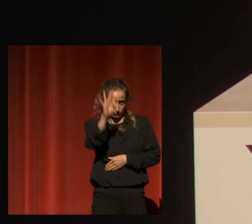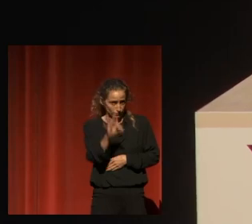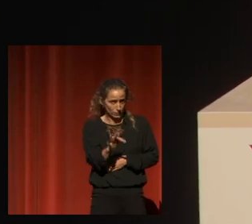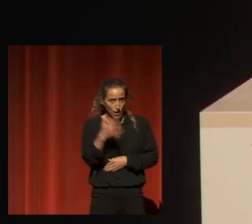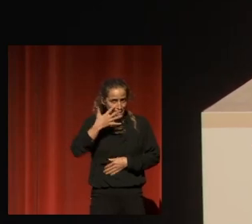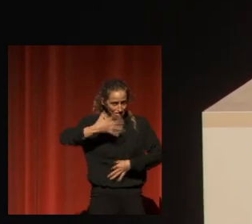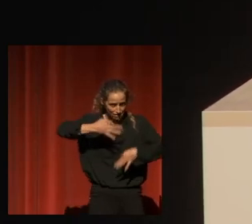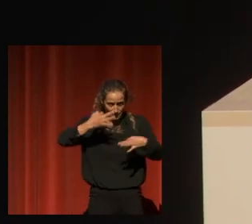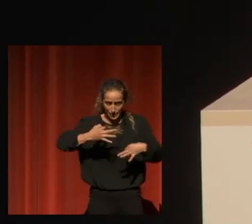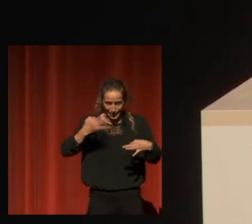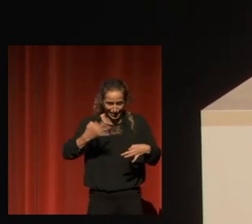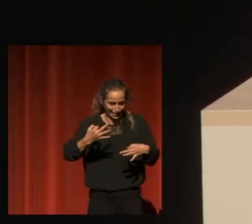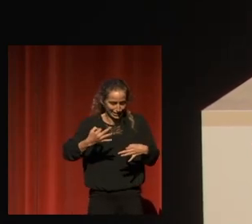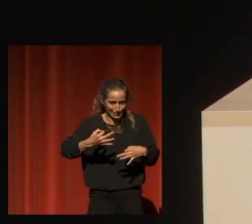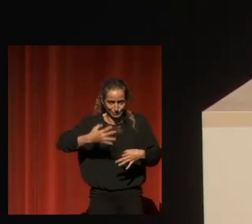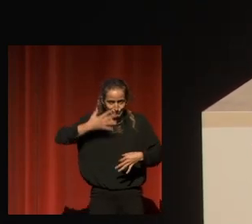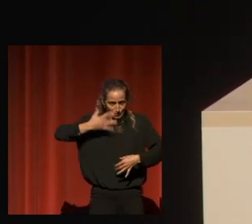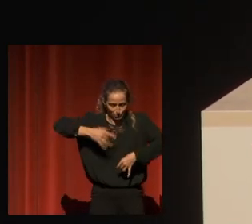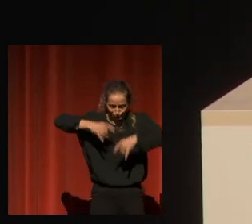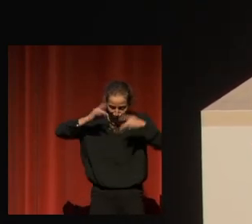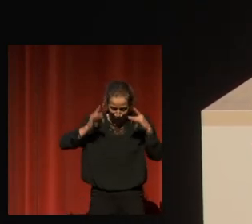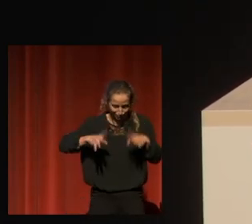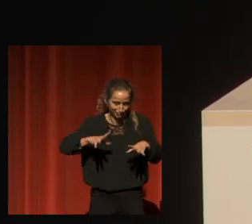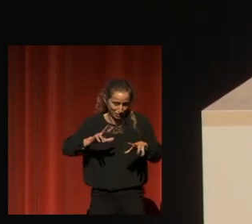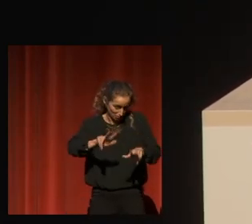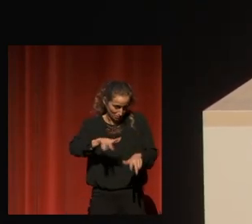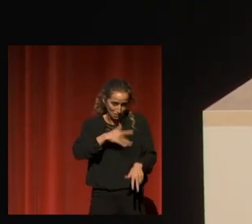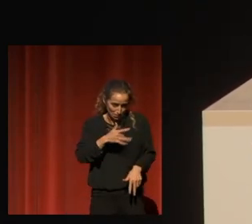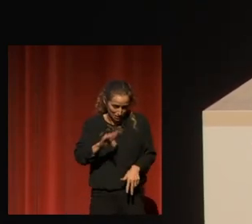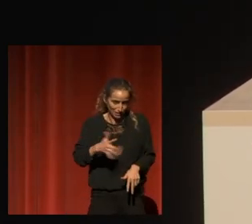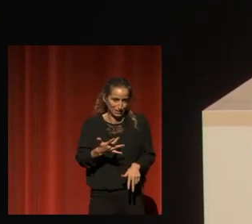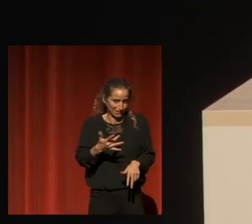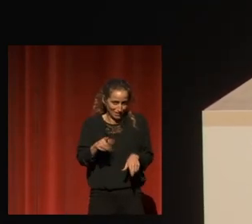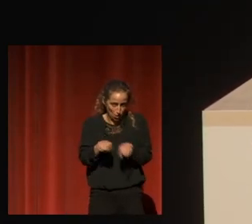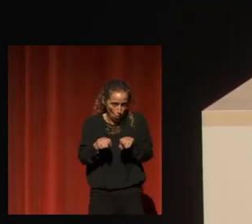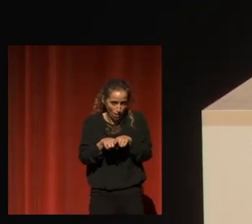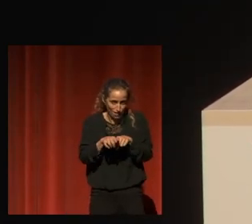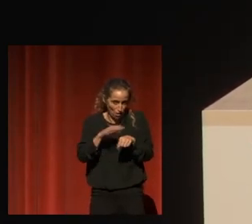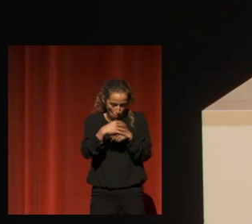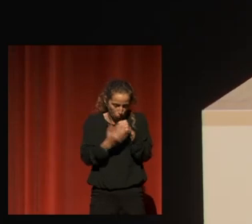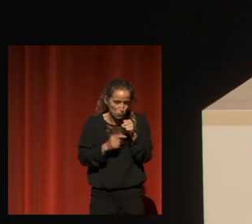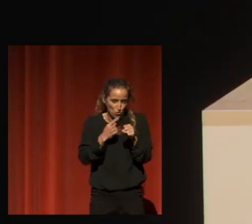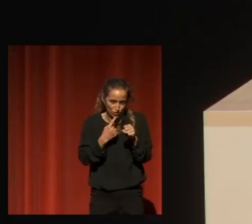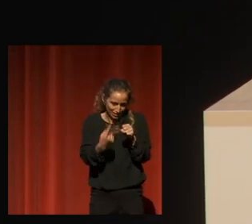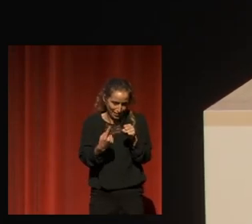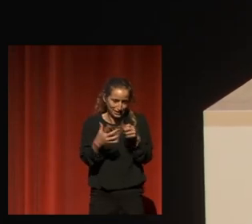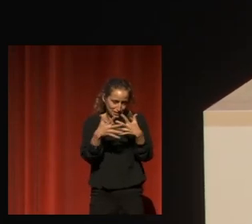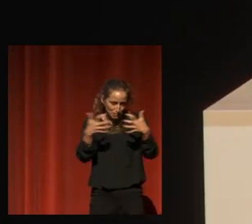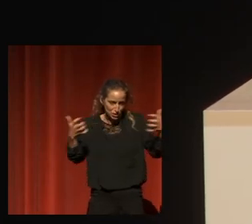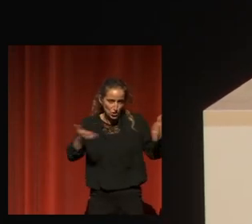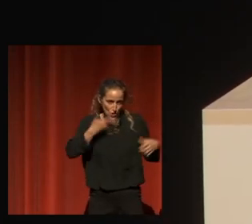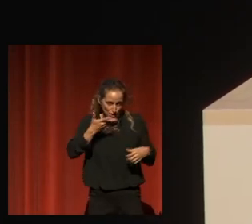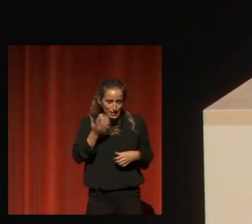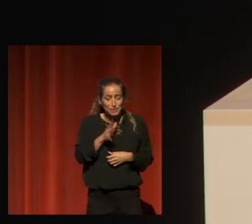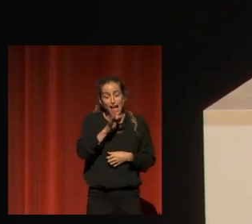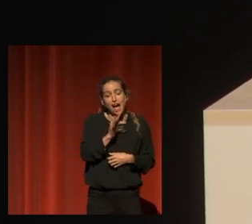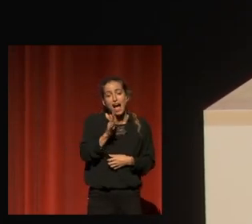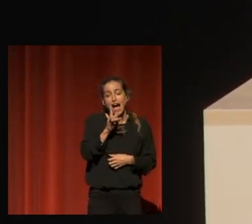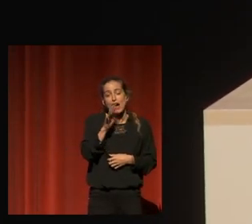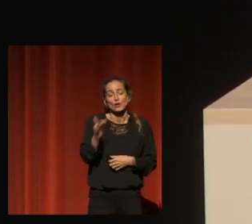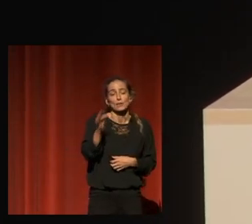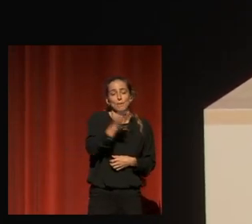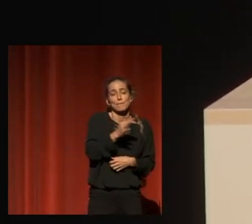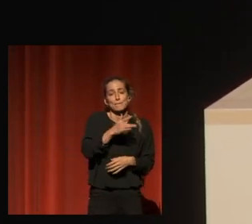profesional en el sector a continuación tiene la palabra María del Carmen Cruz Gil como dije antes